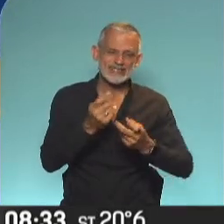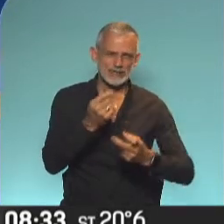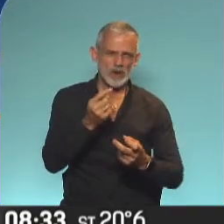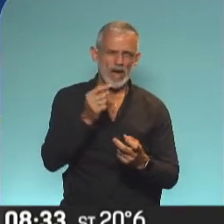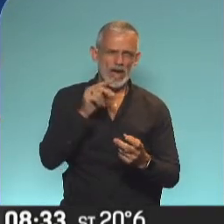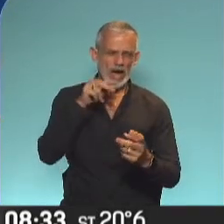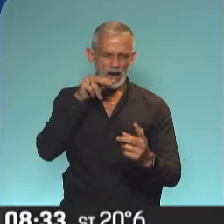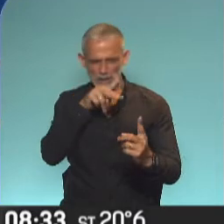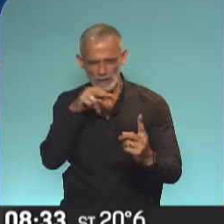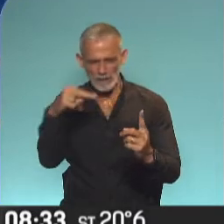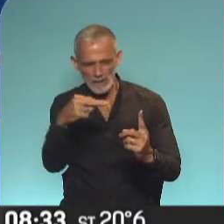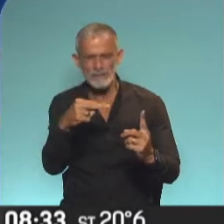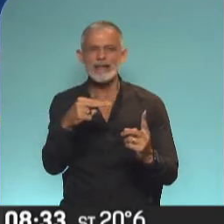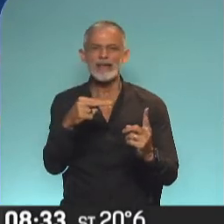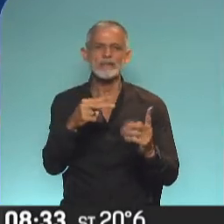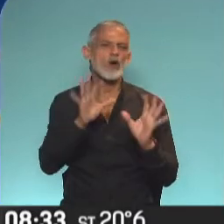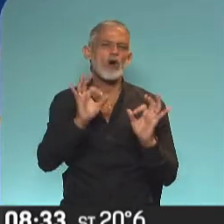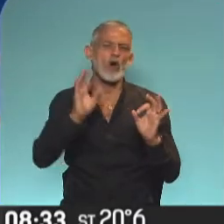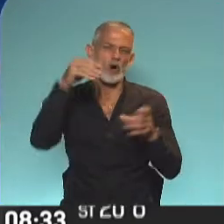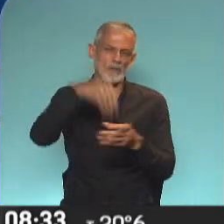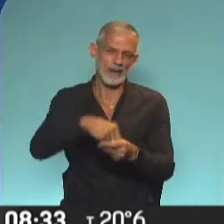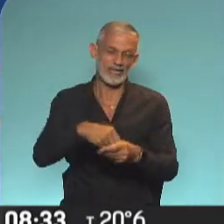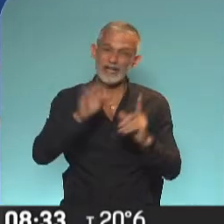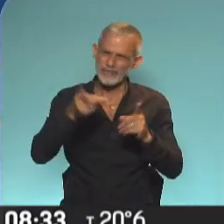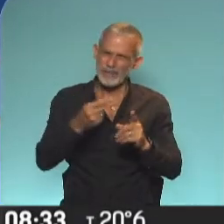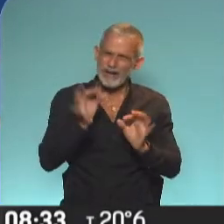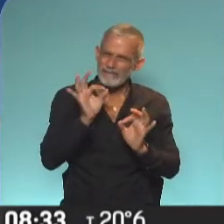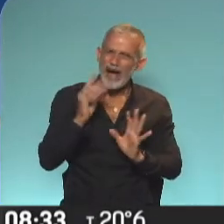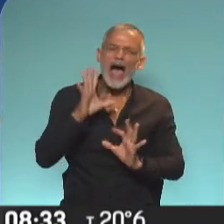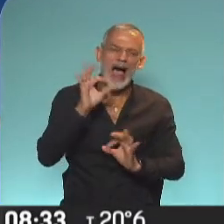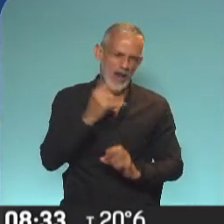una intervención de manera integral. También quiero decir algo,